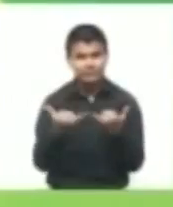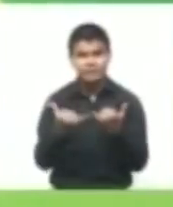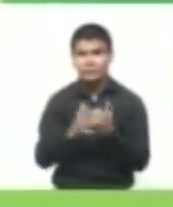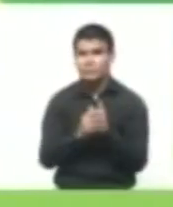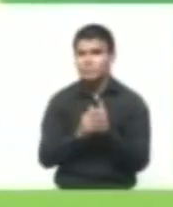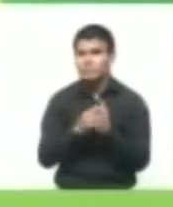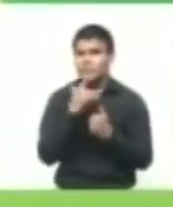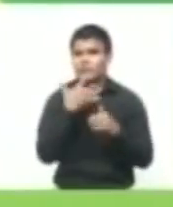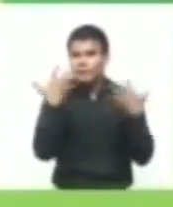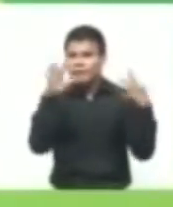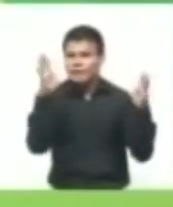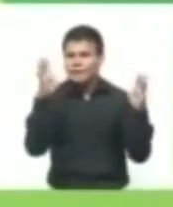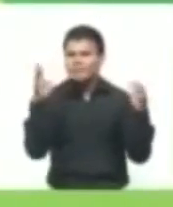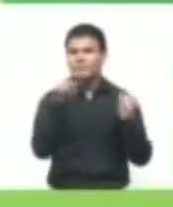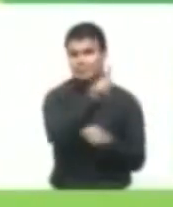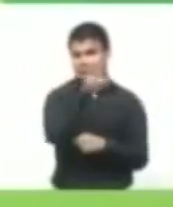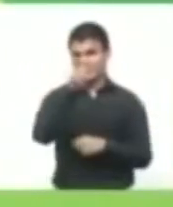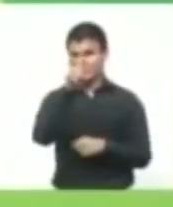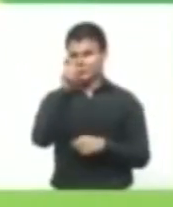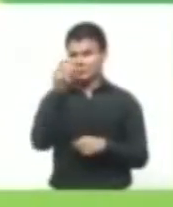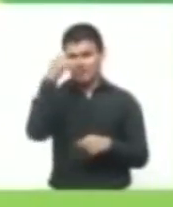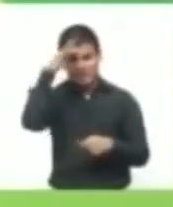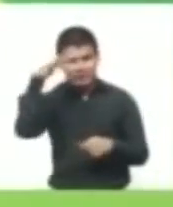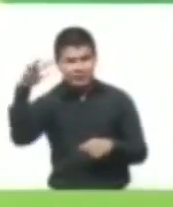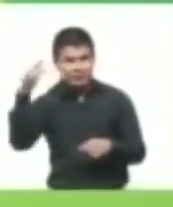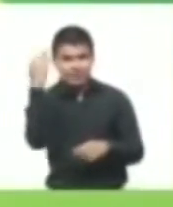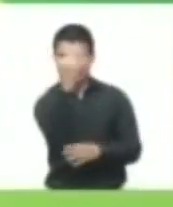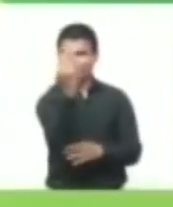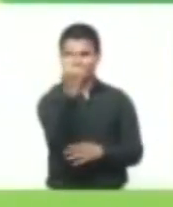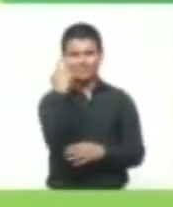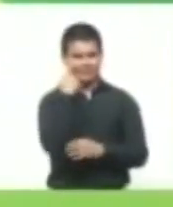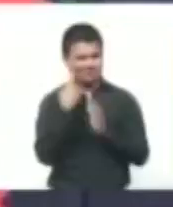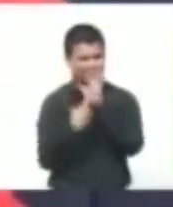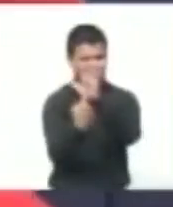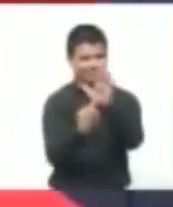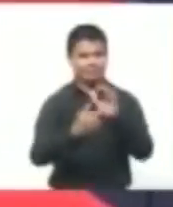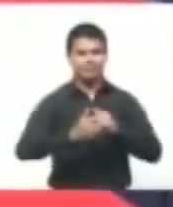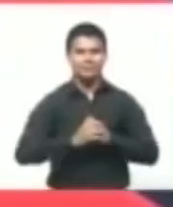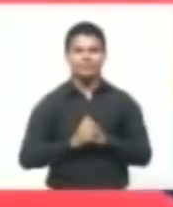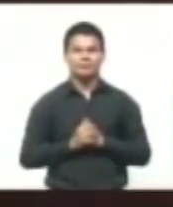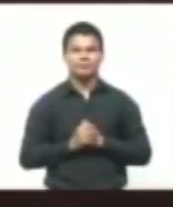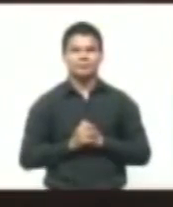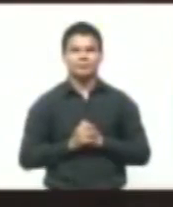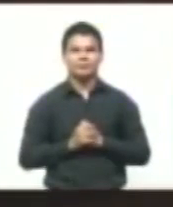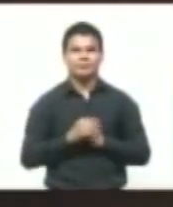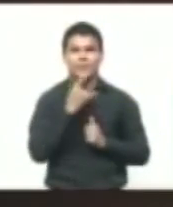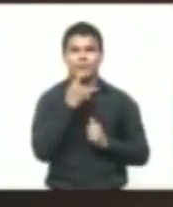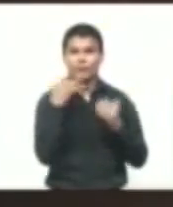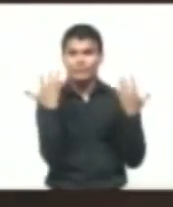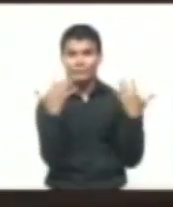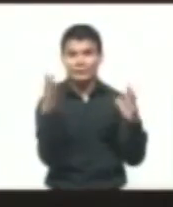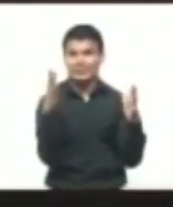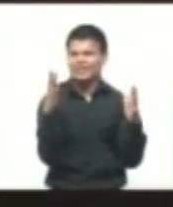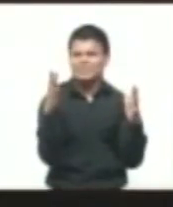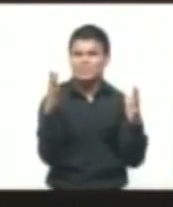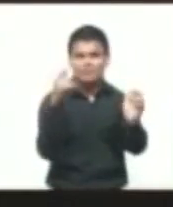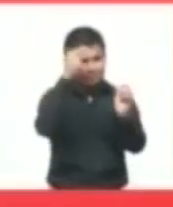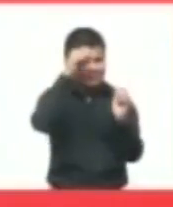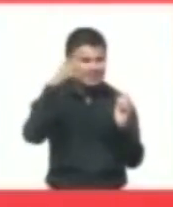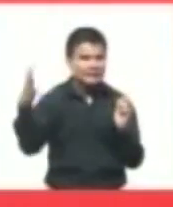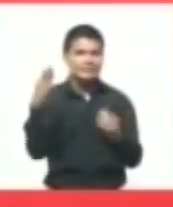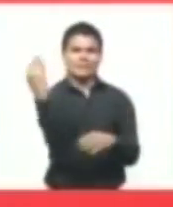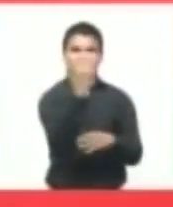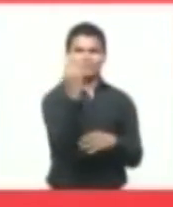Festival Internacional de Cine en Cartagena comienza esta noche. ¡Veamos! El Festival Internacional de Cine de Cartagena,